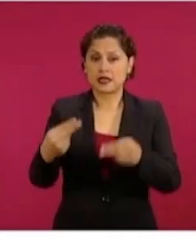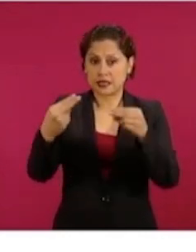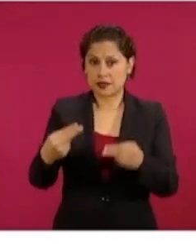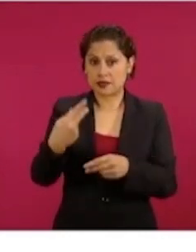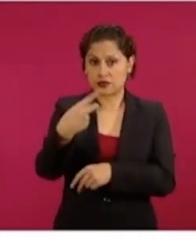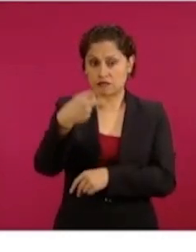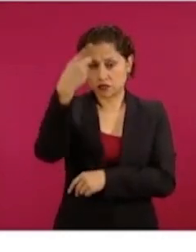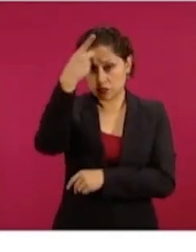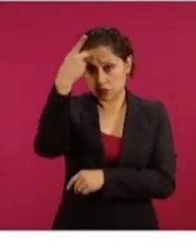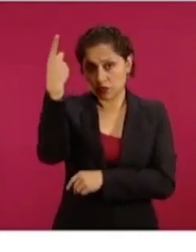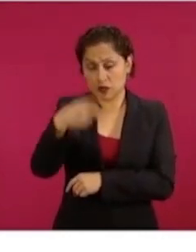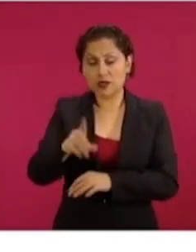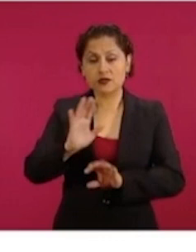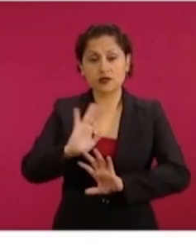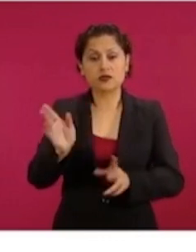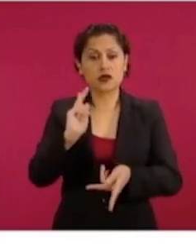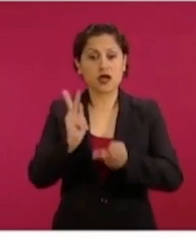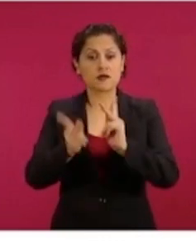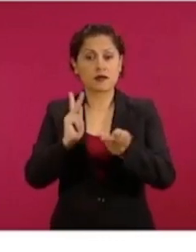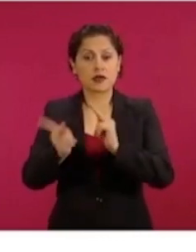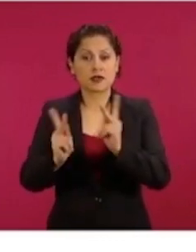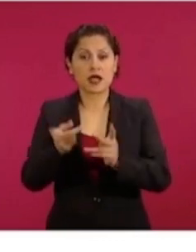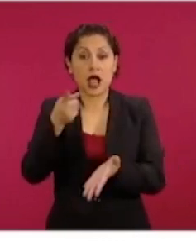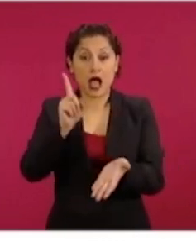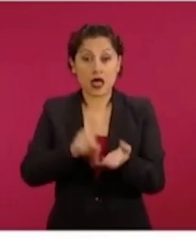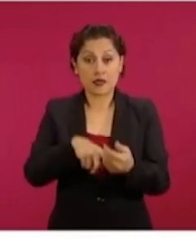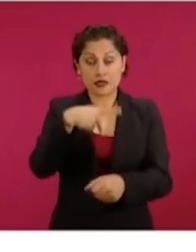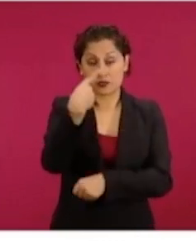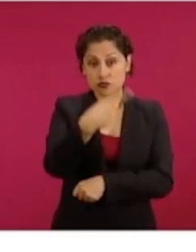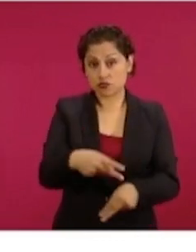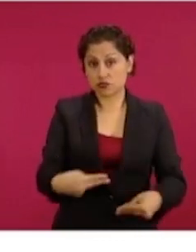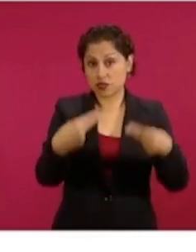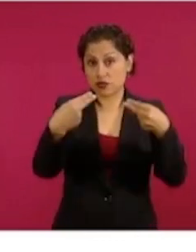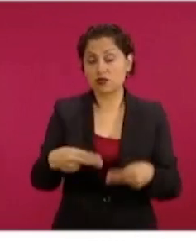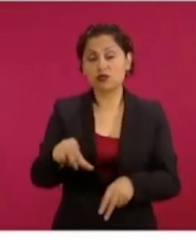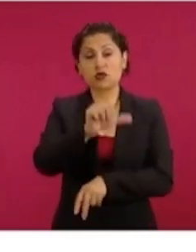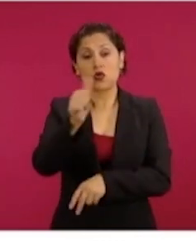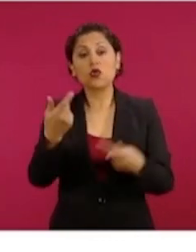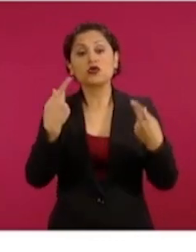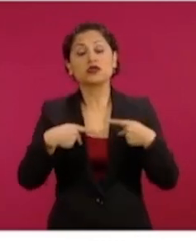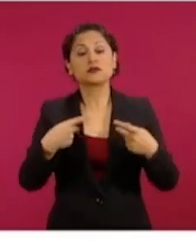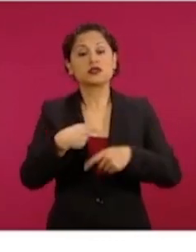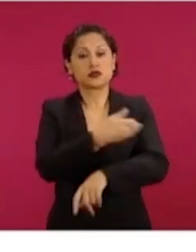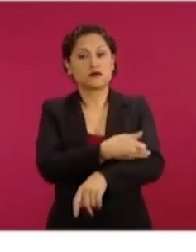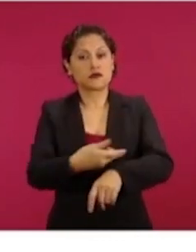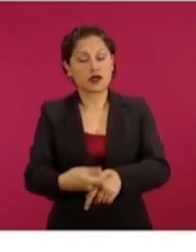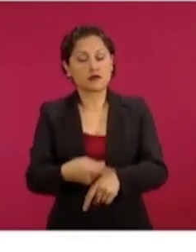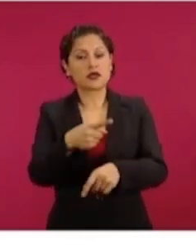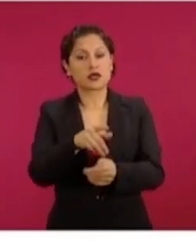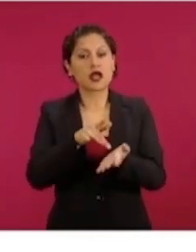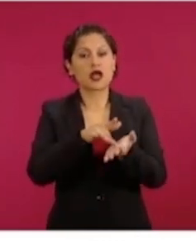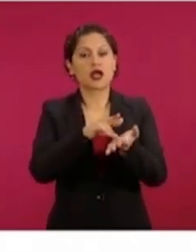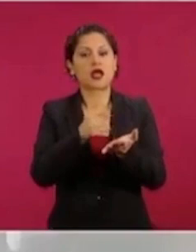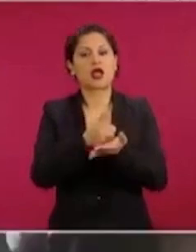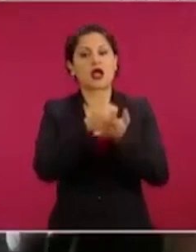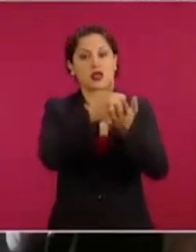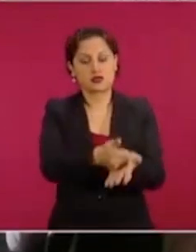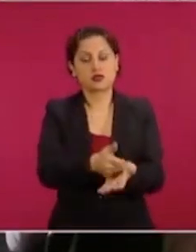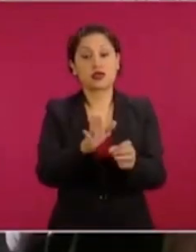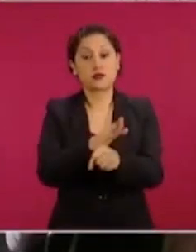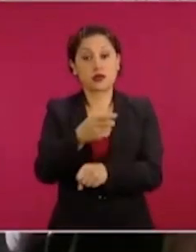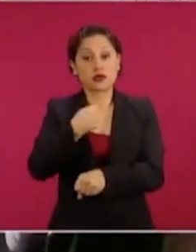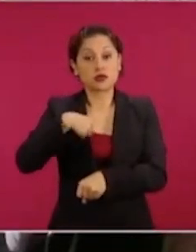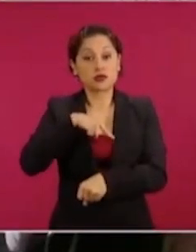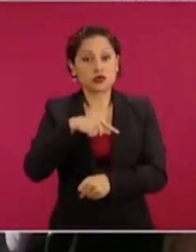esas negociaciones tienen dependientes económicos. Entonces, al dar los 25,000 pesos de apoyo, estamos impactando